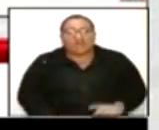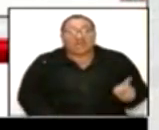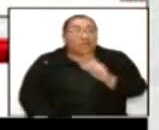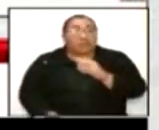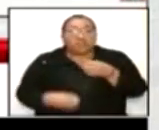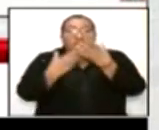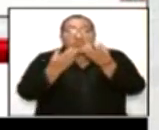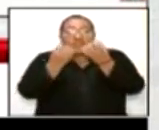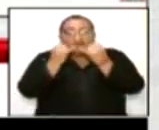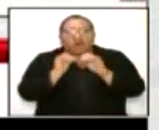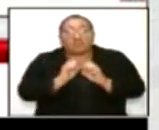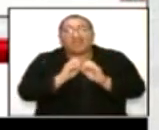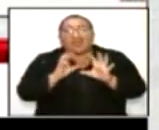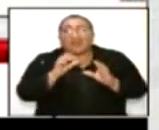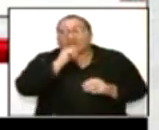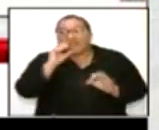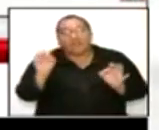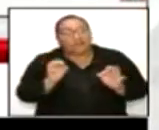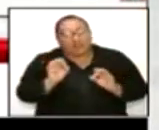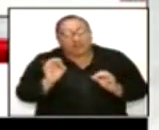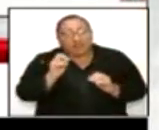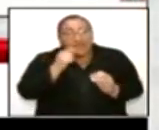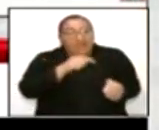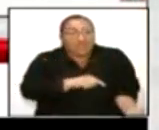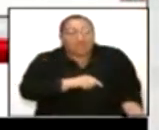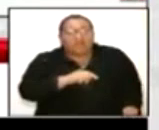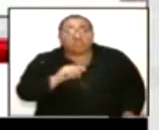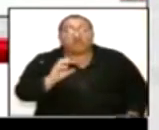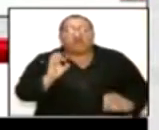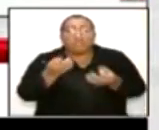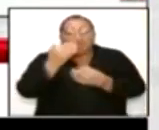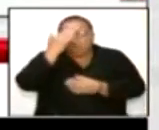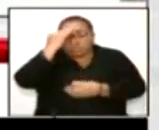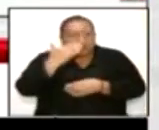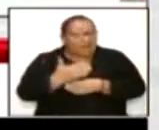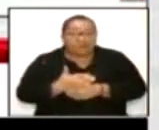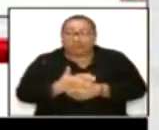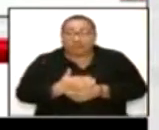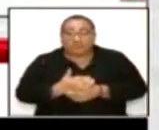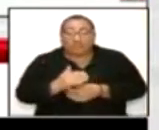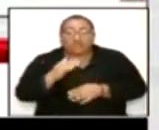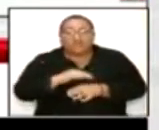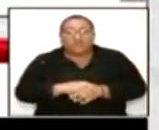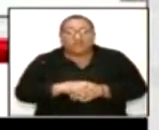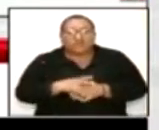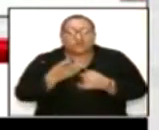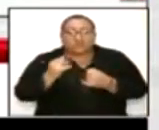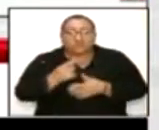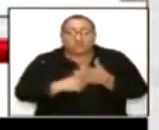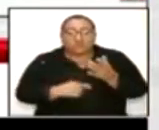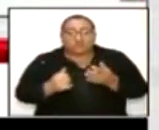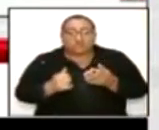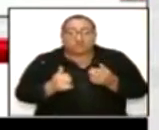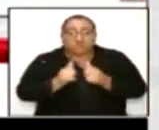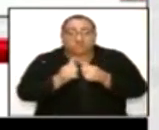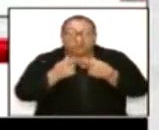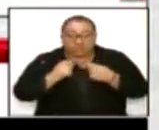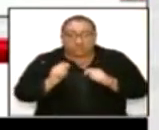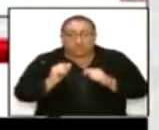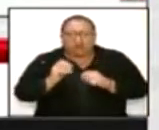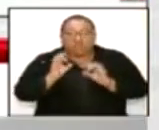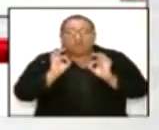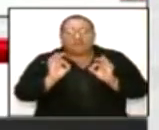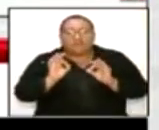brindó información clara y oportuna ni a ella ni a su familia, especialmente sobre el pronóstico, alternativas de tratamiento